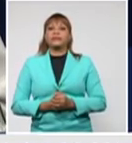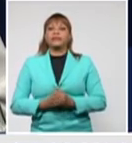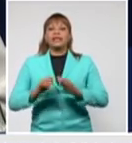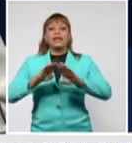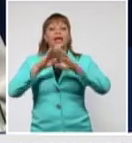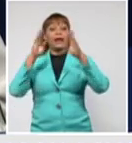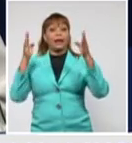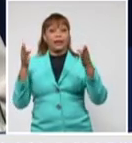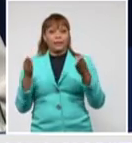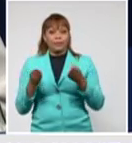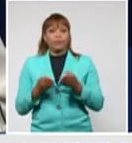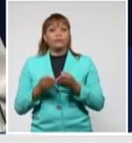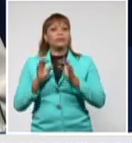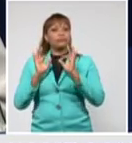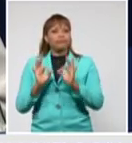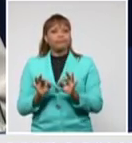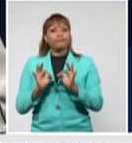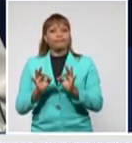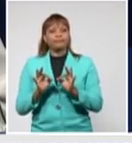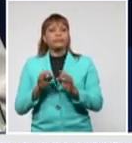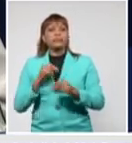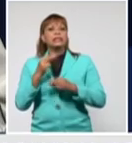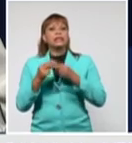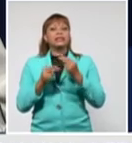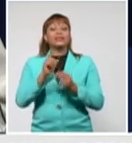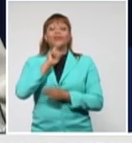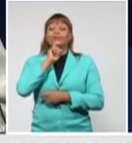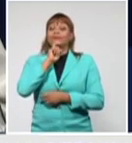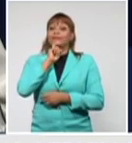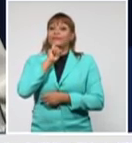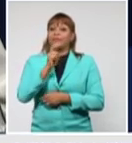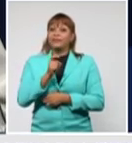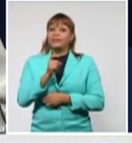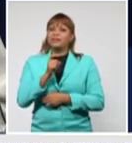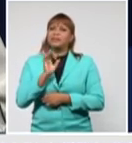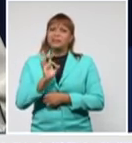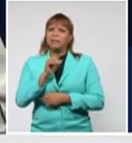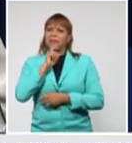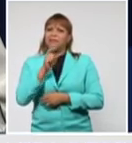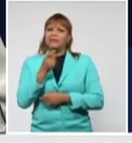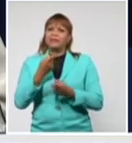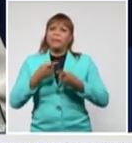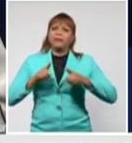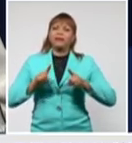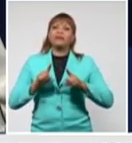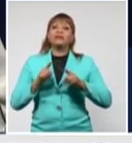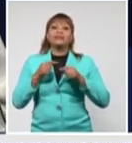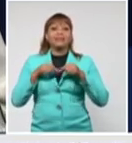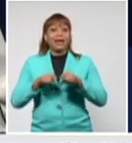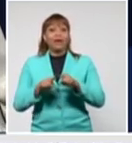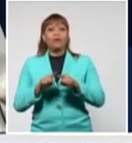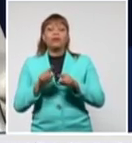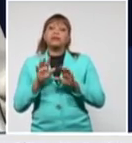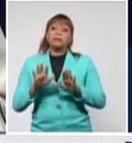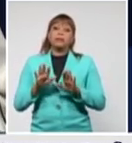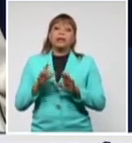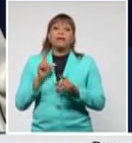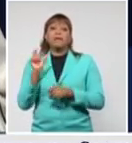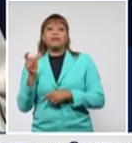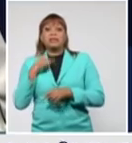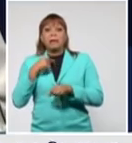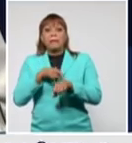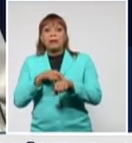realmente se está haciendo un poco difícil, o siempre ha sido difícil, pero bueno, se esperaba que para esta fecha, con los